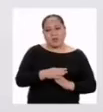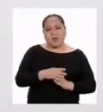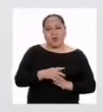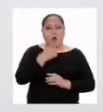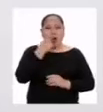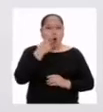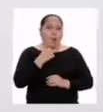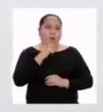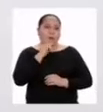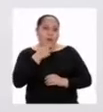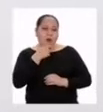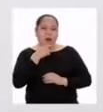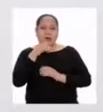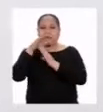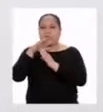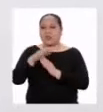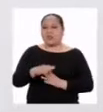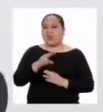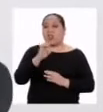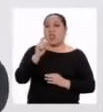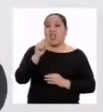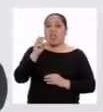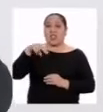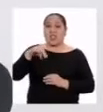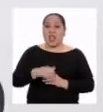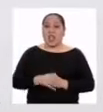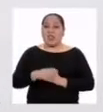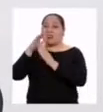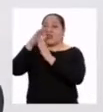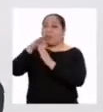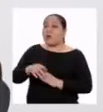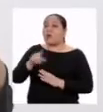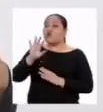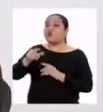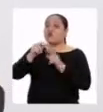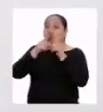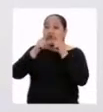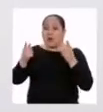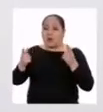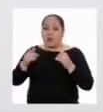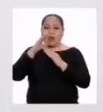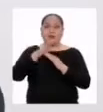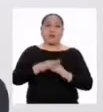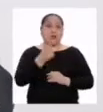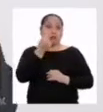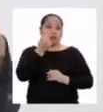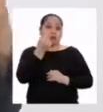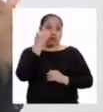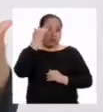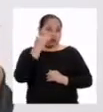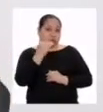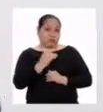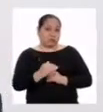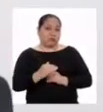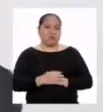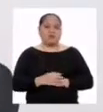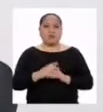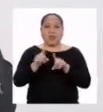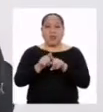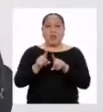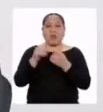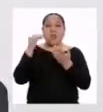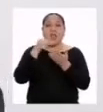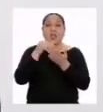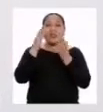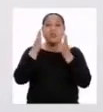género, étnica, lingüística, de clase. También tengo estudiantes